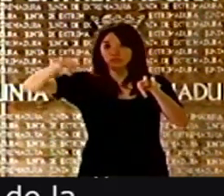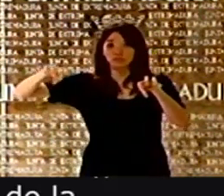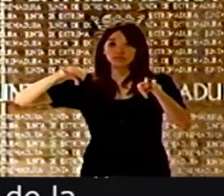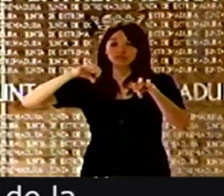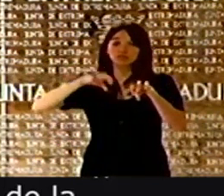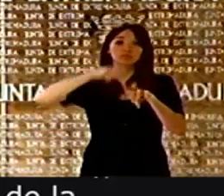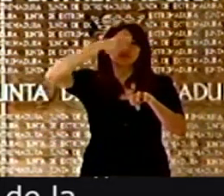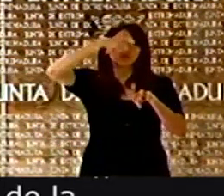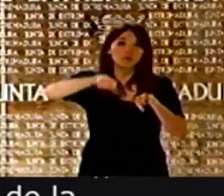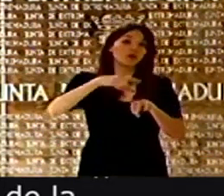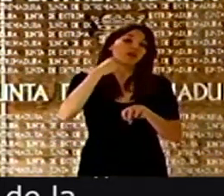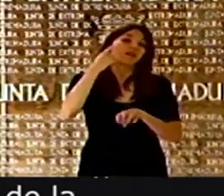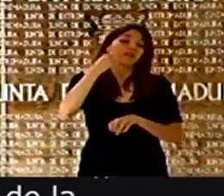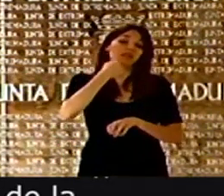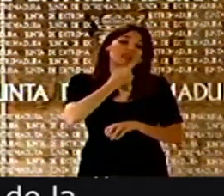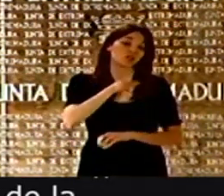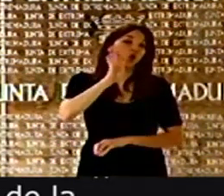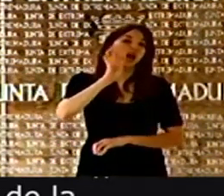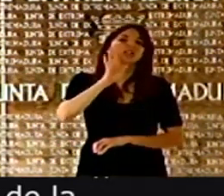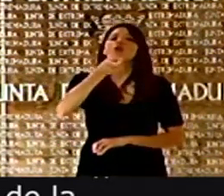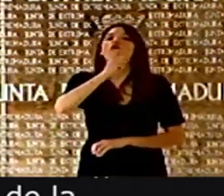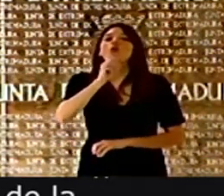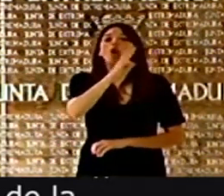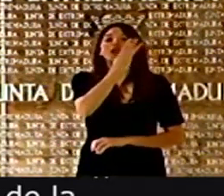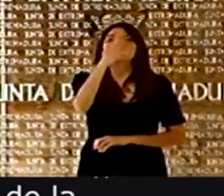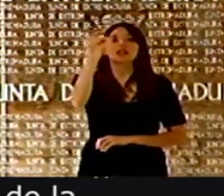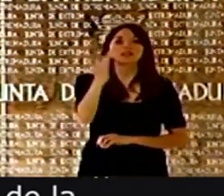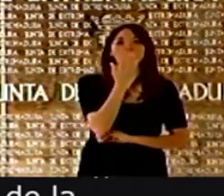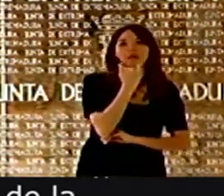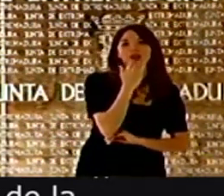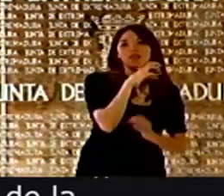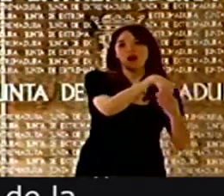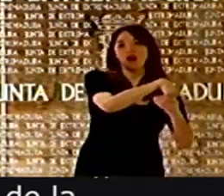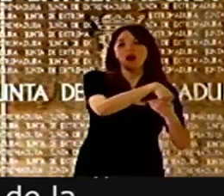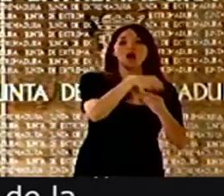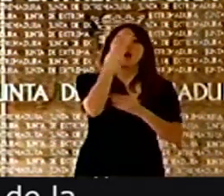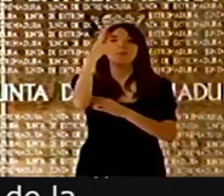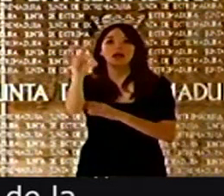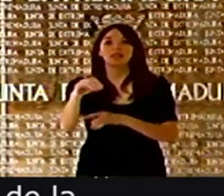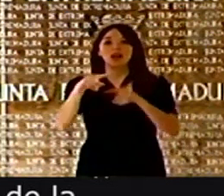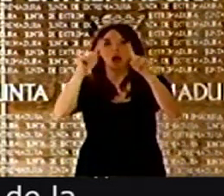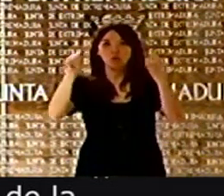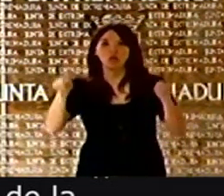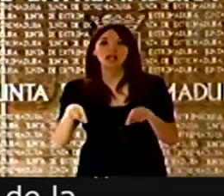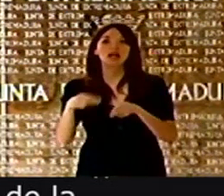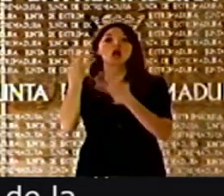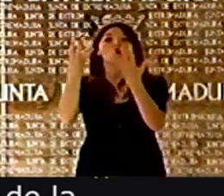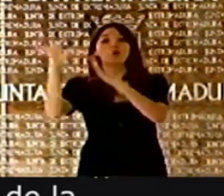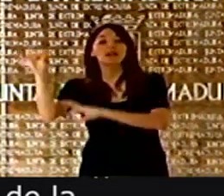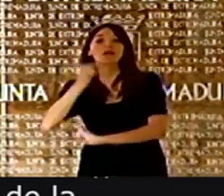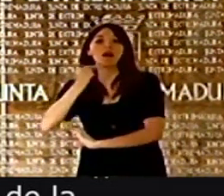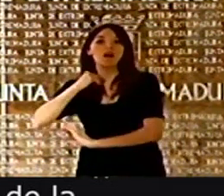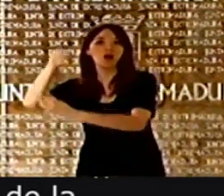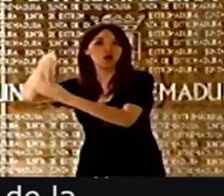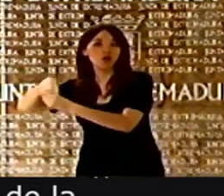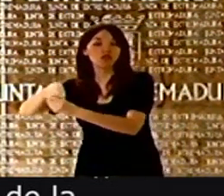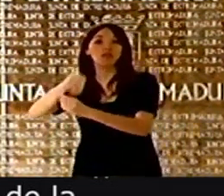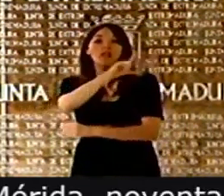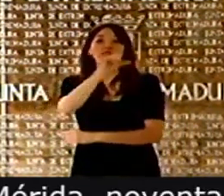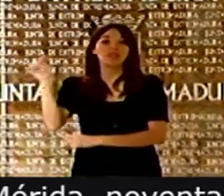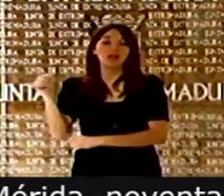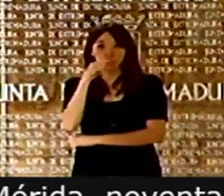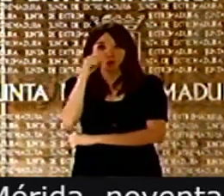los municipios que antes les citaba de la siguiente manera: 30 viviendas en Mérida, 20 viviendas en Alburquerque, 90 viviendas en Badajoz, 100 viviendas